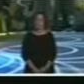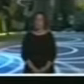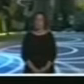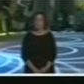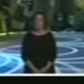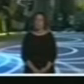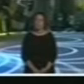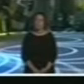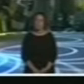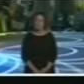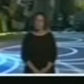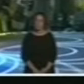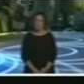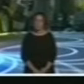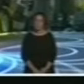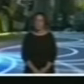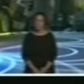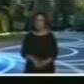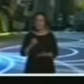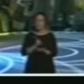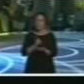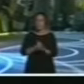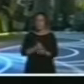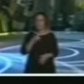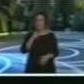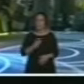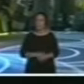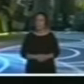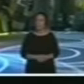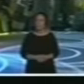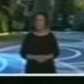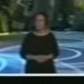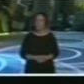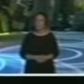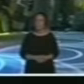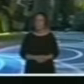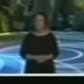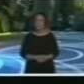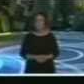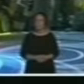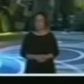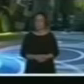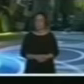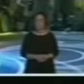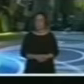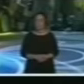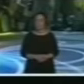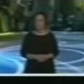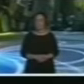musical, el que está poniendo orden en las voces, afinándolas y apuntándolas.